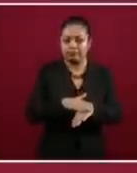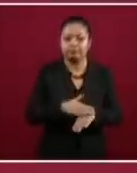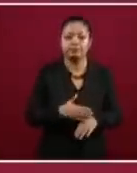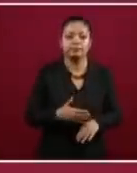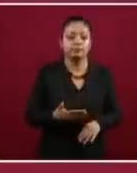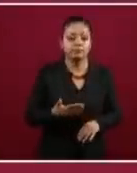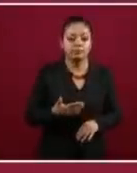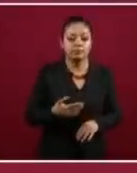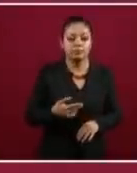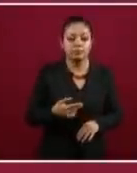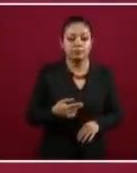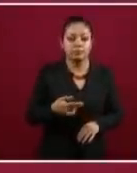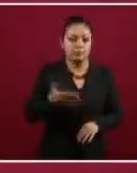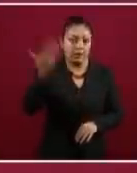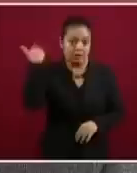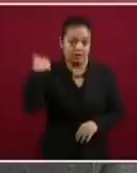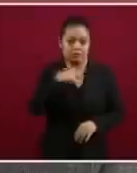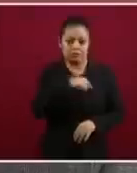que